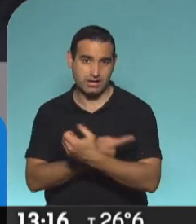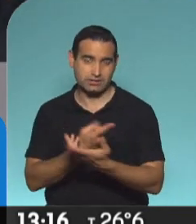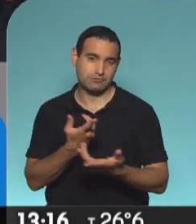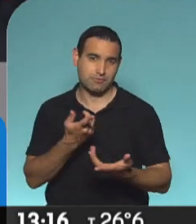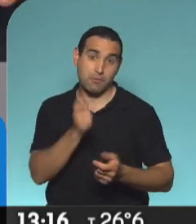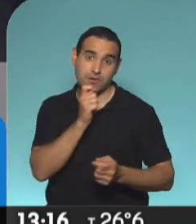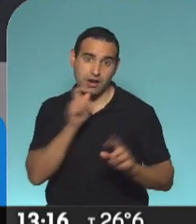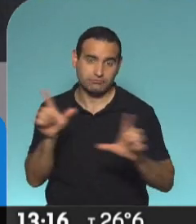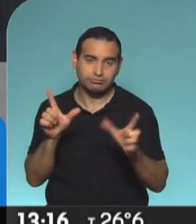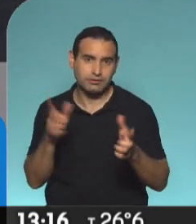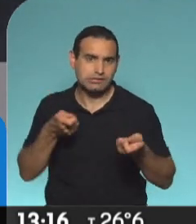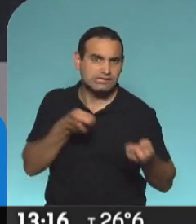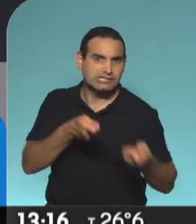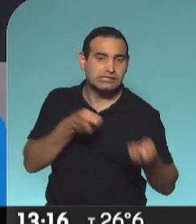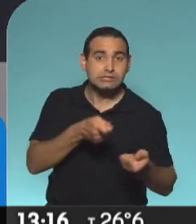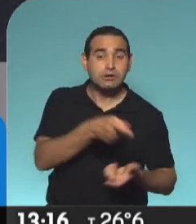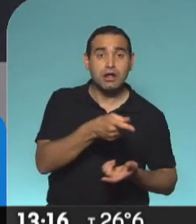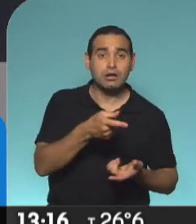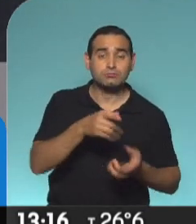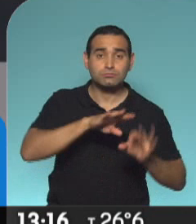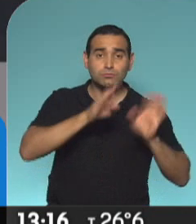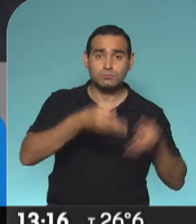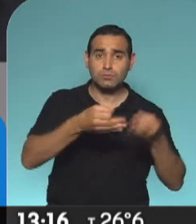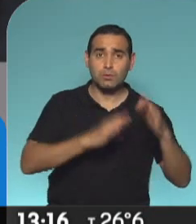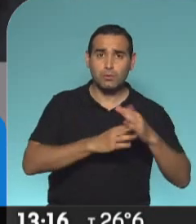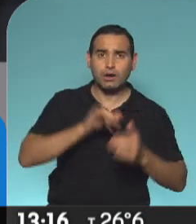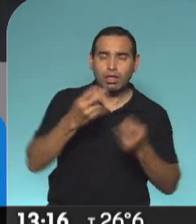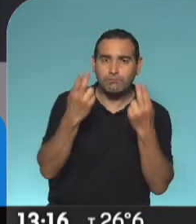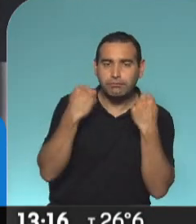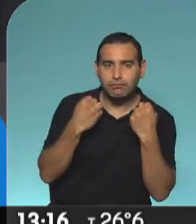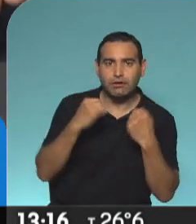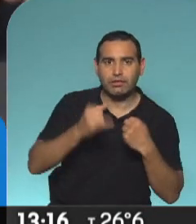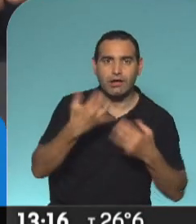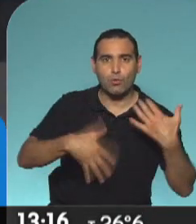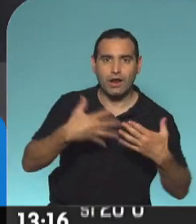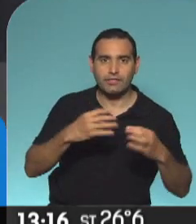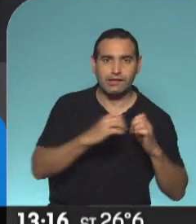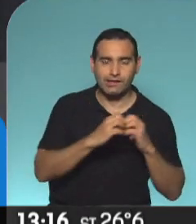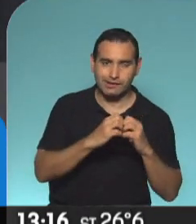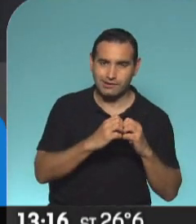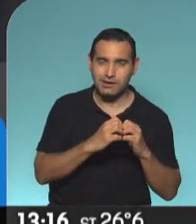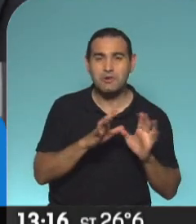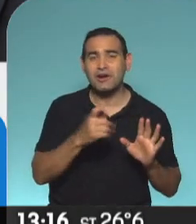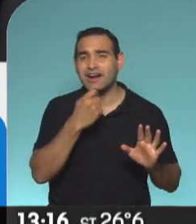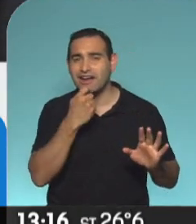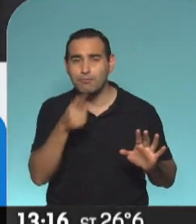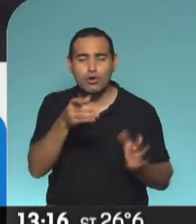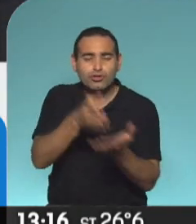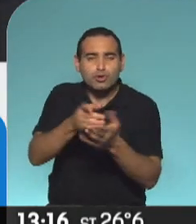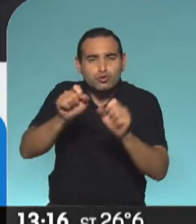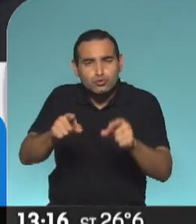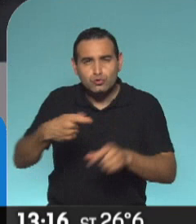mediáticos principalmente, la Corte reacciona inmediatamente. Pero, sin embargo, cuando están en juego los derechos de los ciudadanos, el bolsillo de